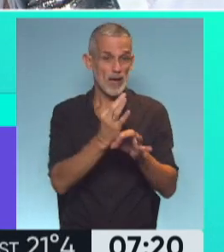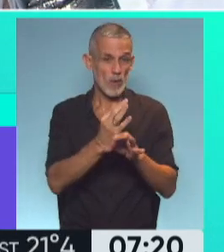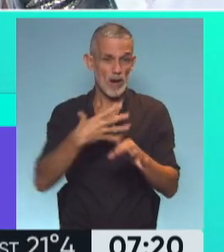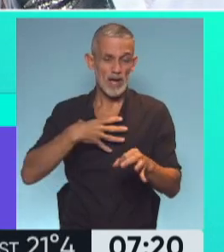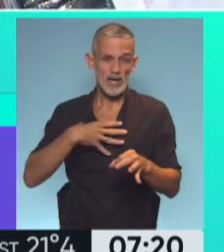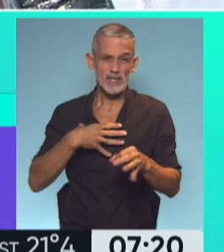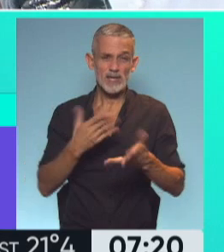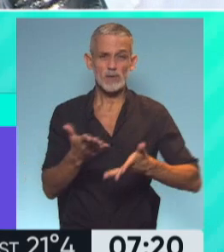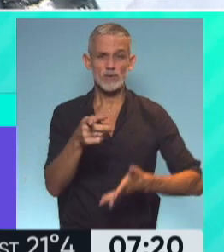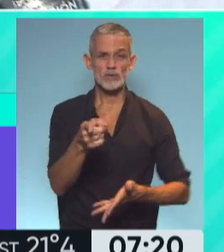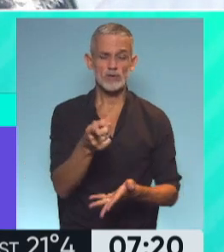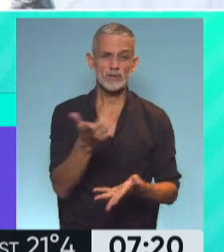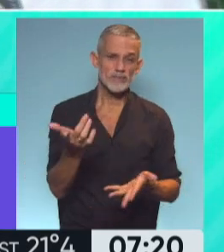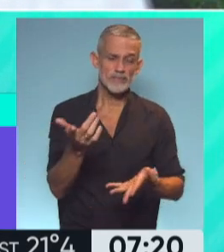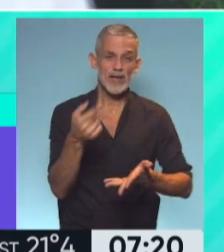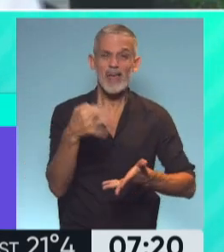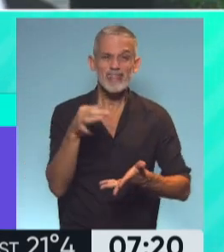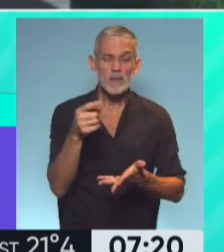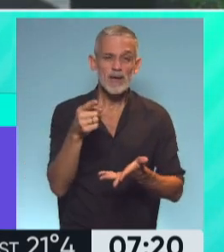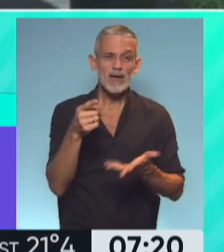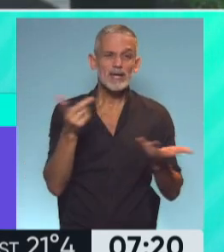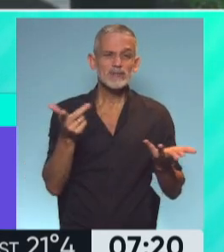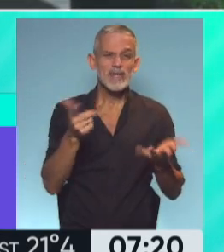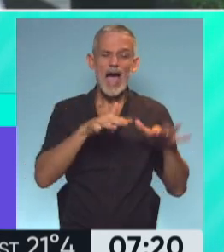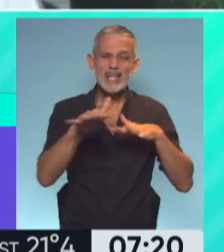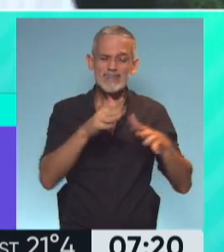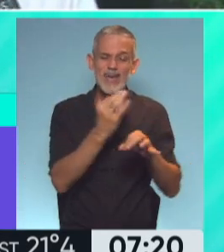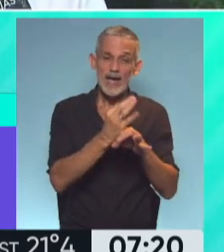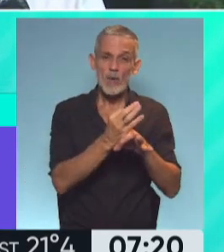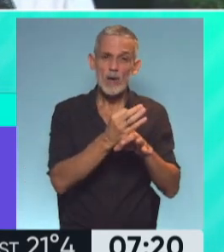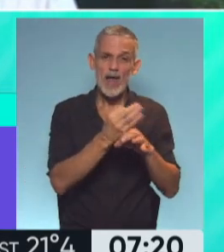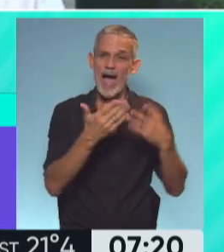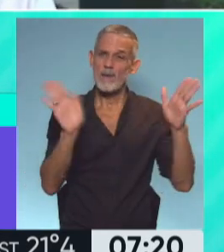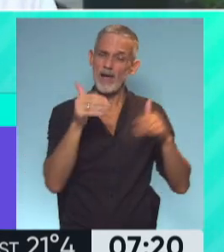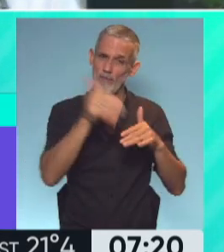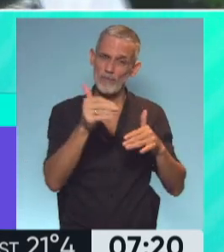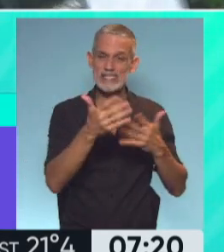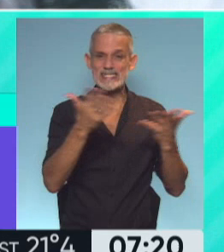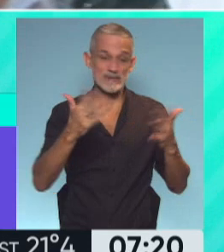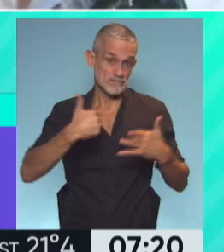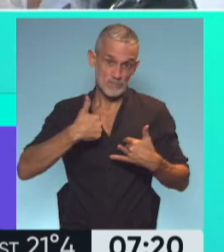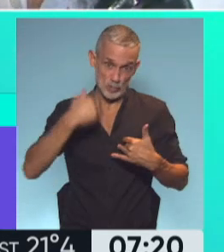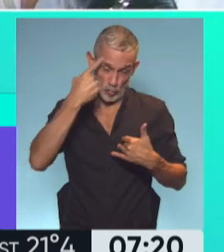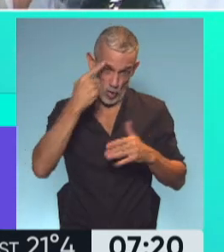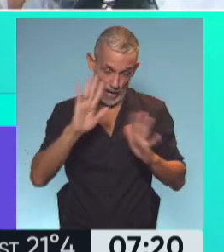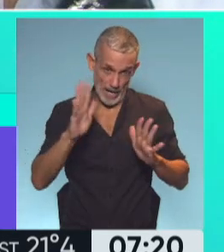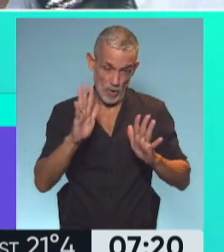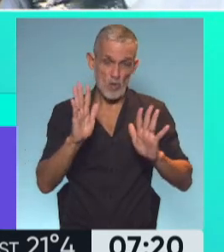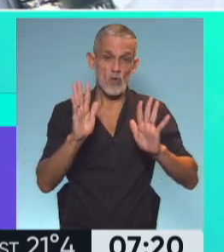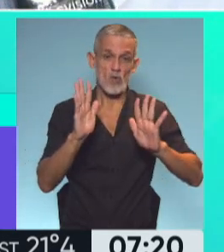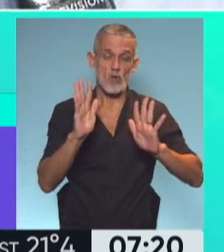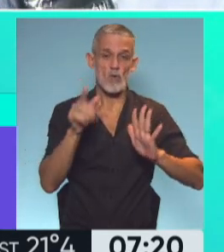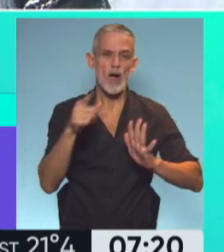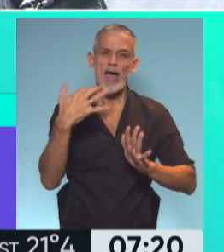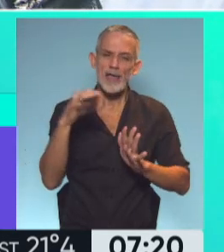porque, bueno, se habla de claro, precisamente mantener la actividad escolar. A mí me parece que obviamente